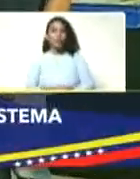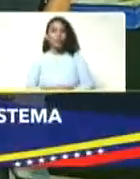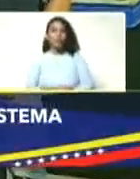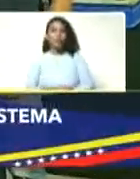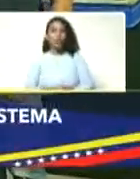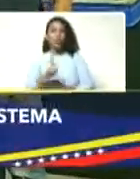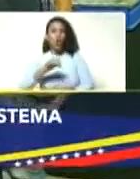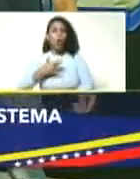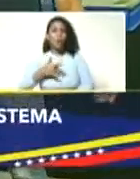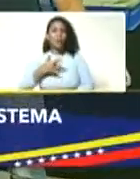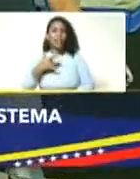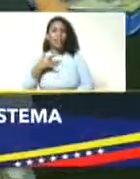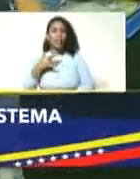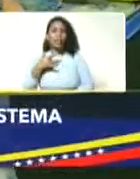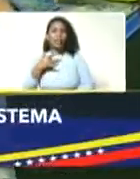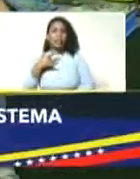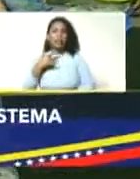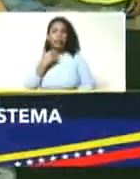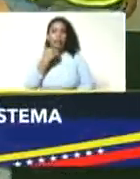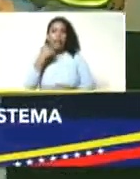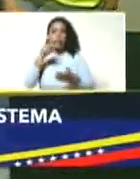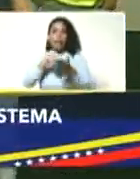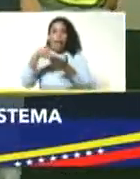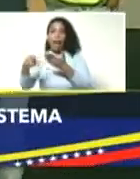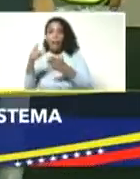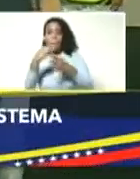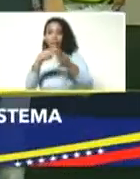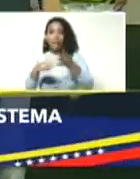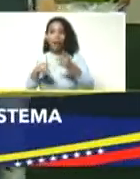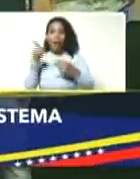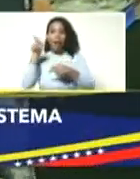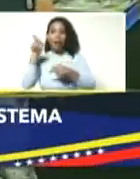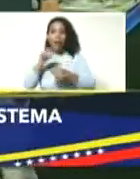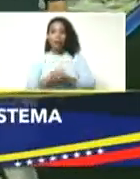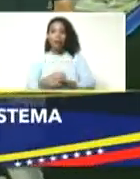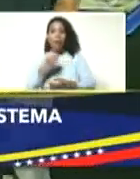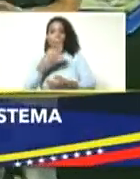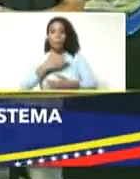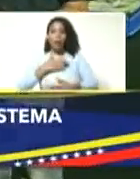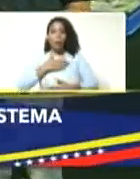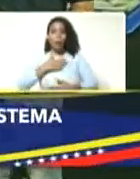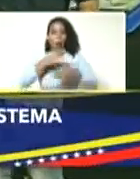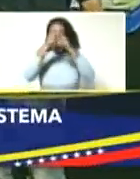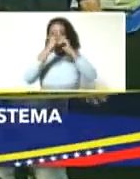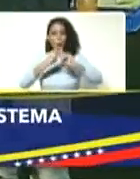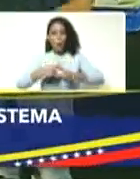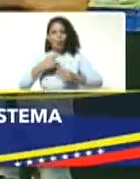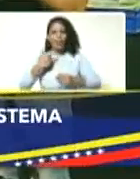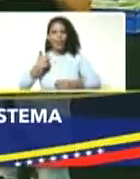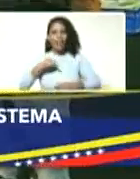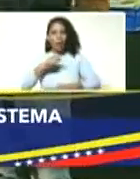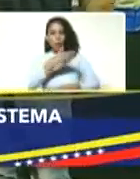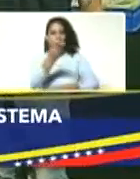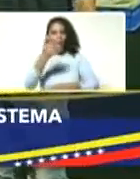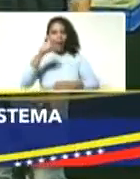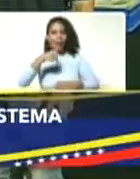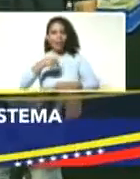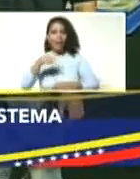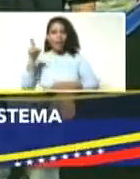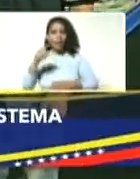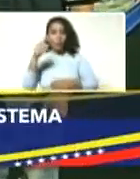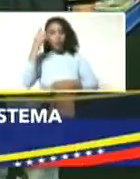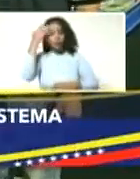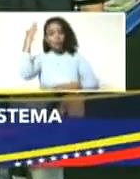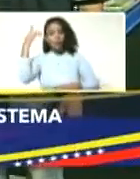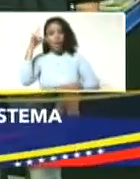¿cómo te sientes? Mira, casi se caen los instrumentos allá. ¿Ah? Bueno, para mí realmente es un honor tenerlo aquí. Este es un sueño hecho realidad. Eso es lo que dicen